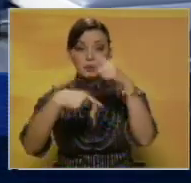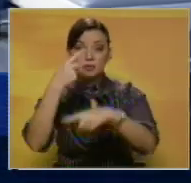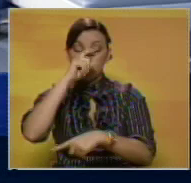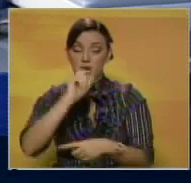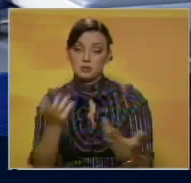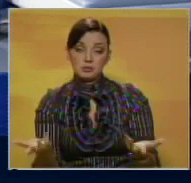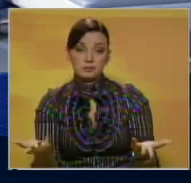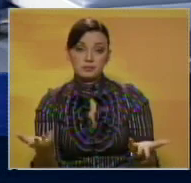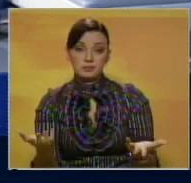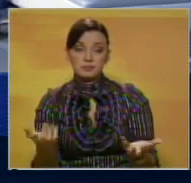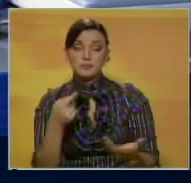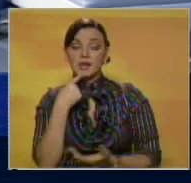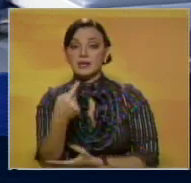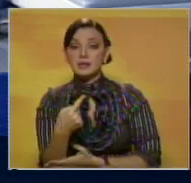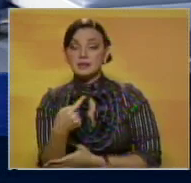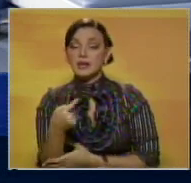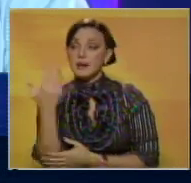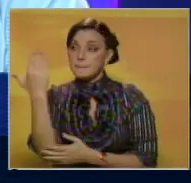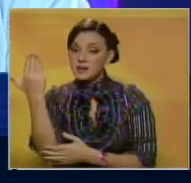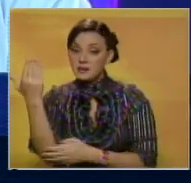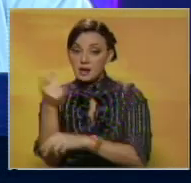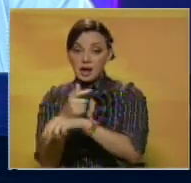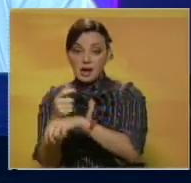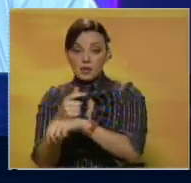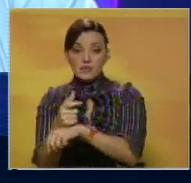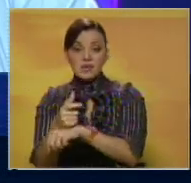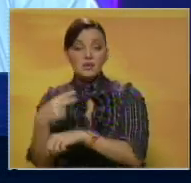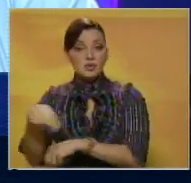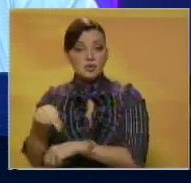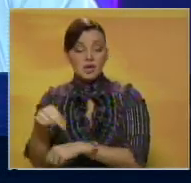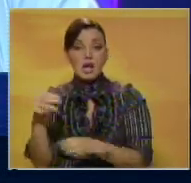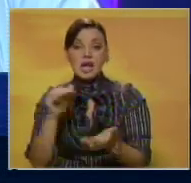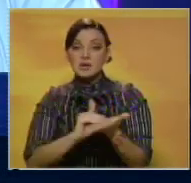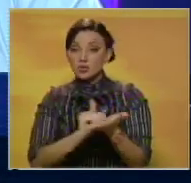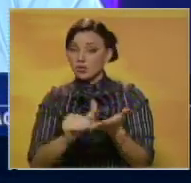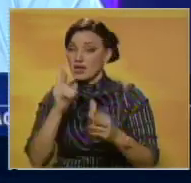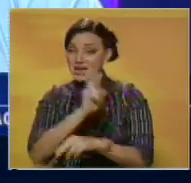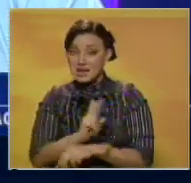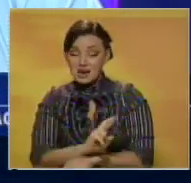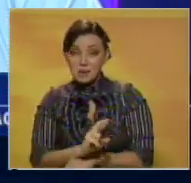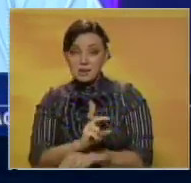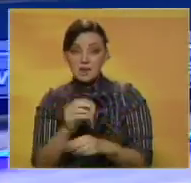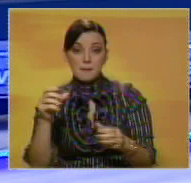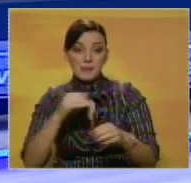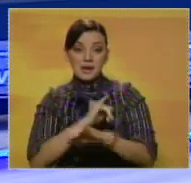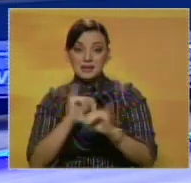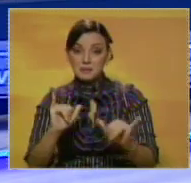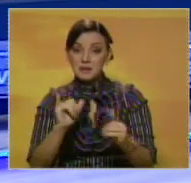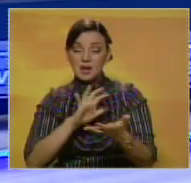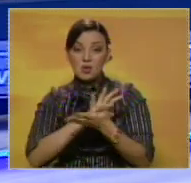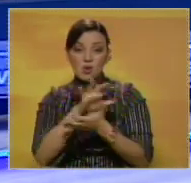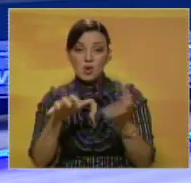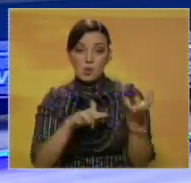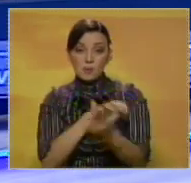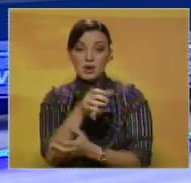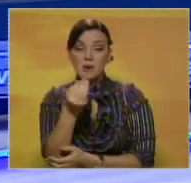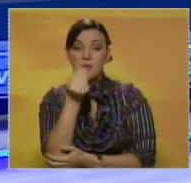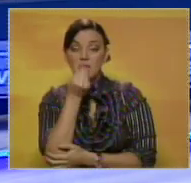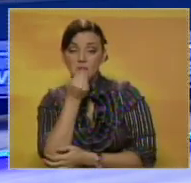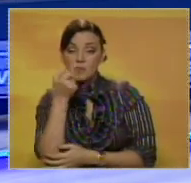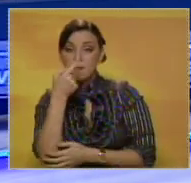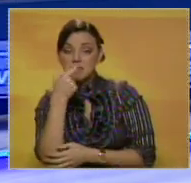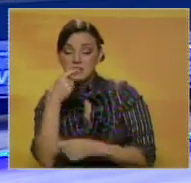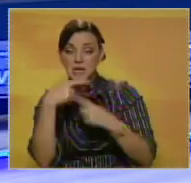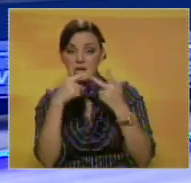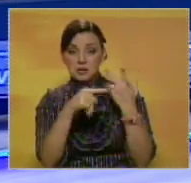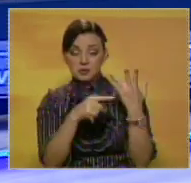Resaltó que le exigirán al gobierno nacional soluciones concretas para superar la crisis que atraviesa el país. Bien, es momento de